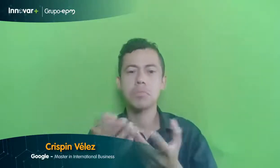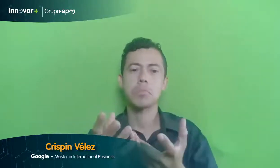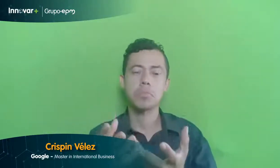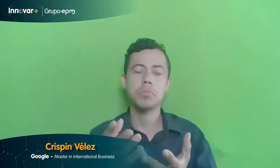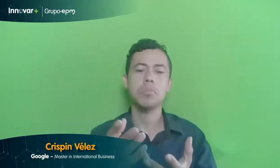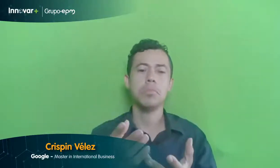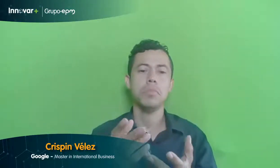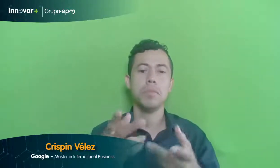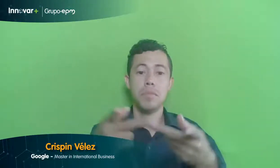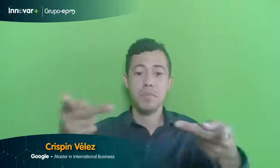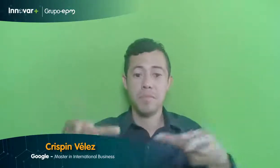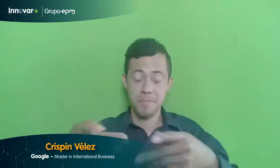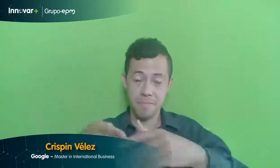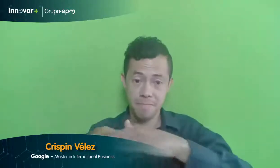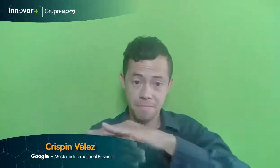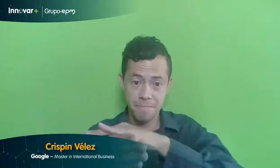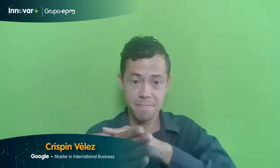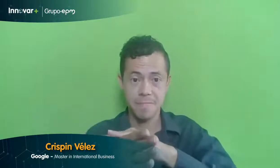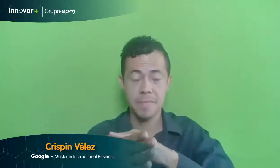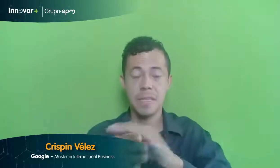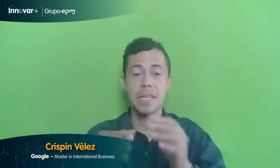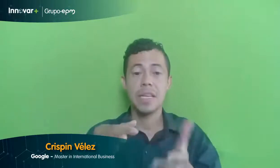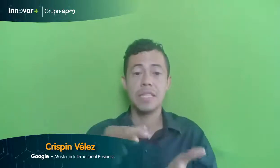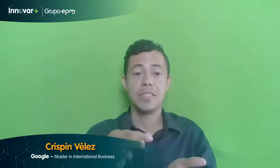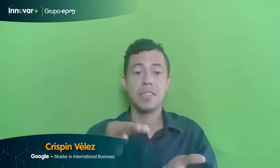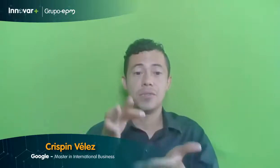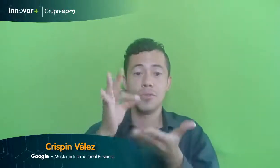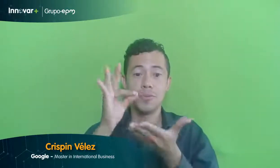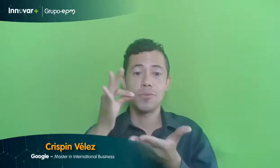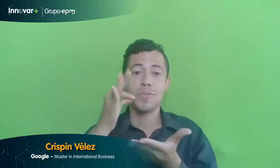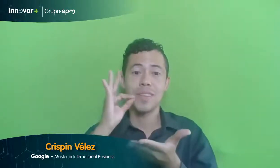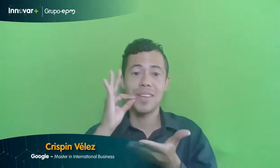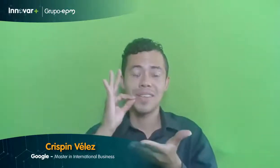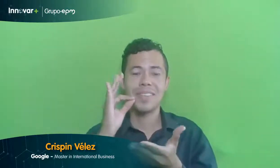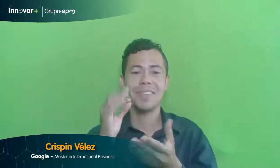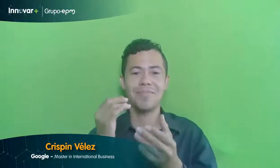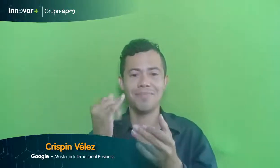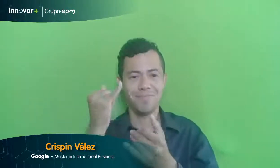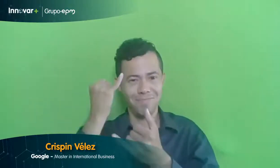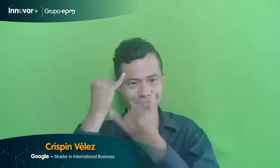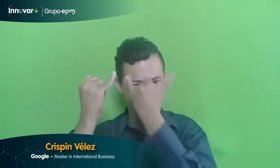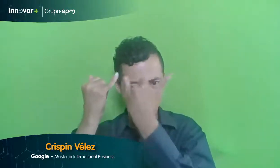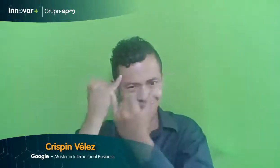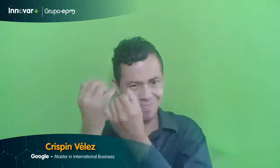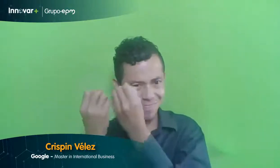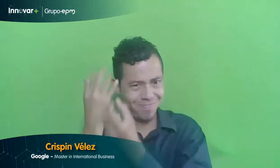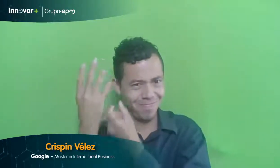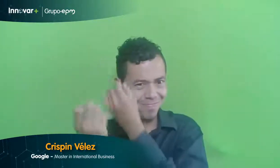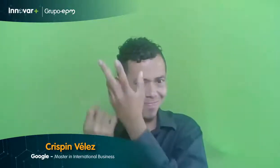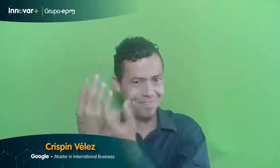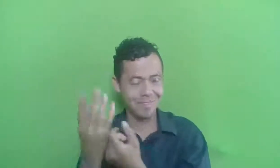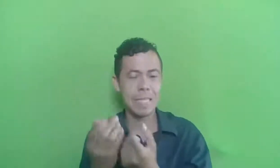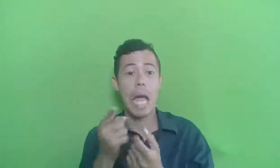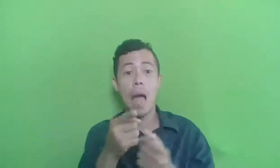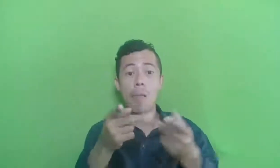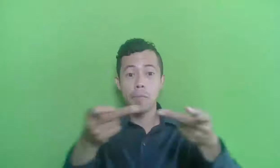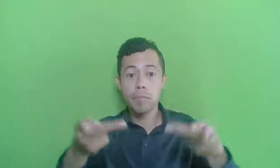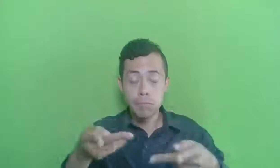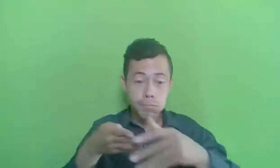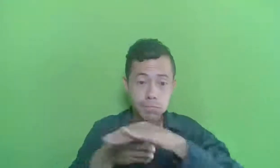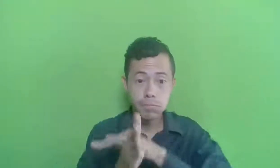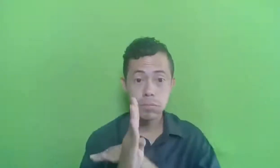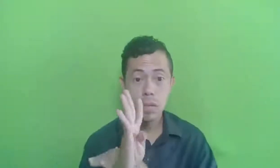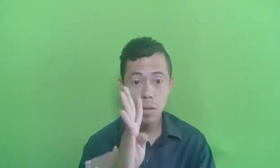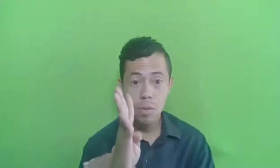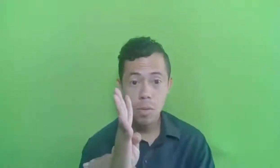evento pueden ingresar a través del Café de Innovación y ahí está la sala número 4, Creatividad. Quedan